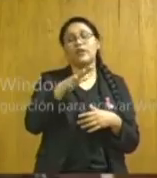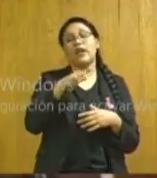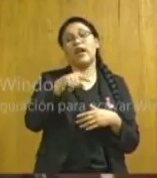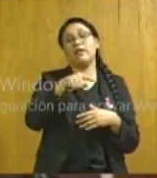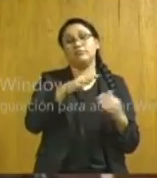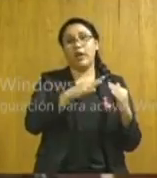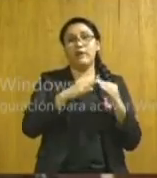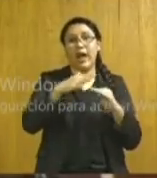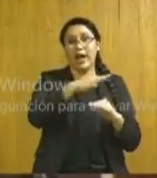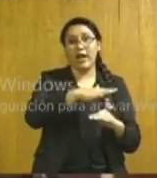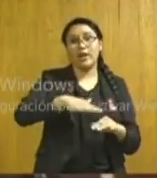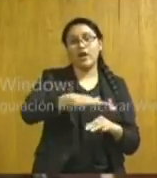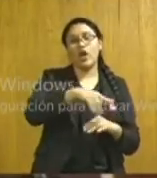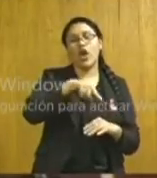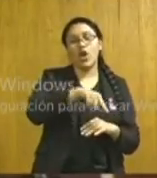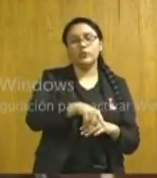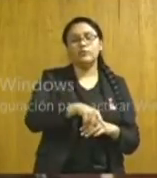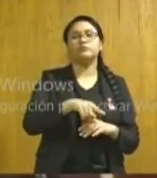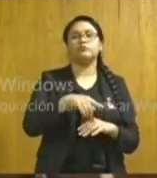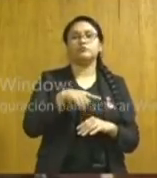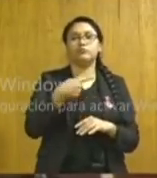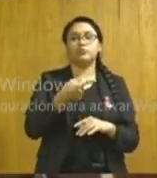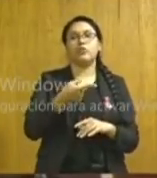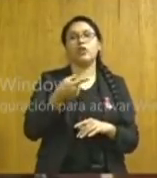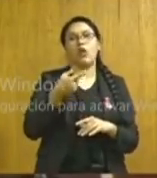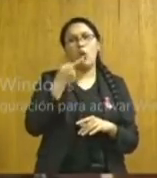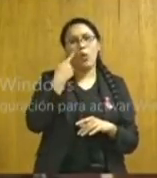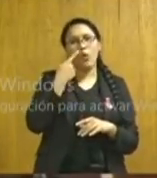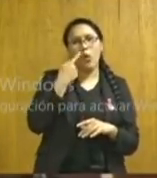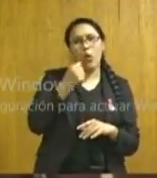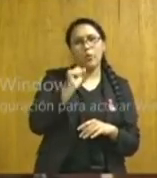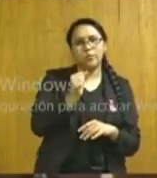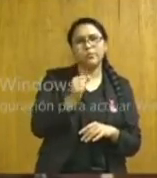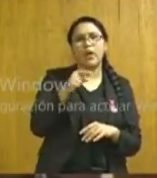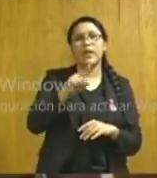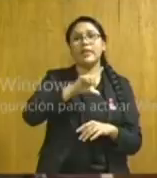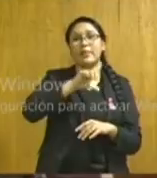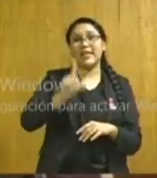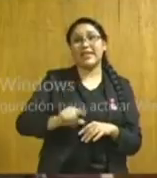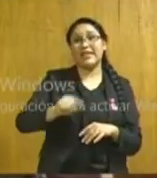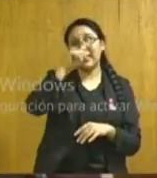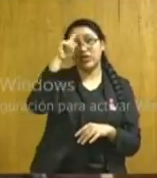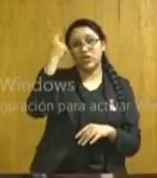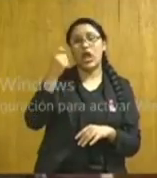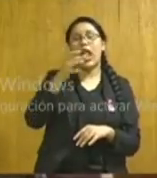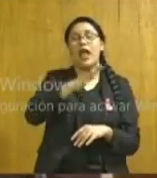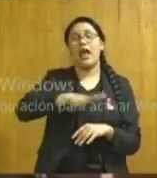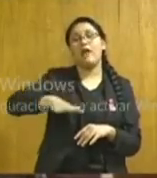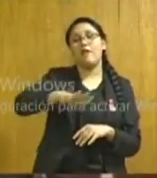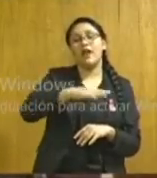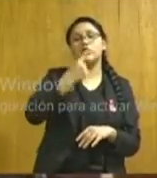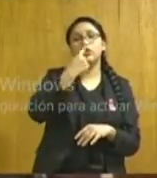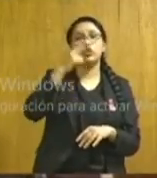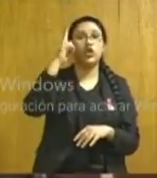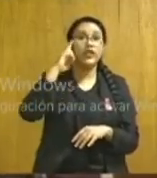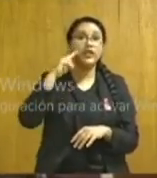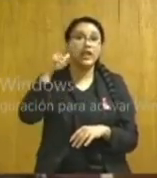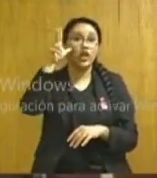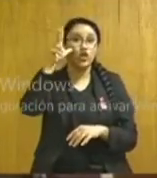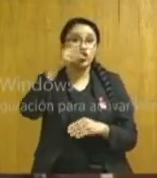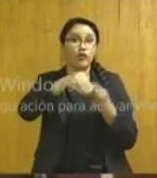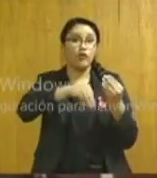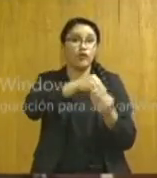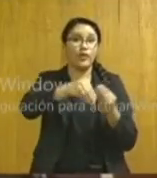fue relevado en el Registro Nacional de Barrios Populares, 198 familias, en